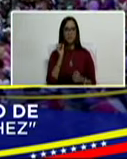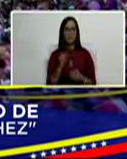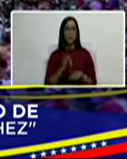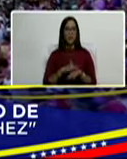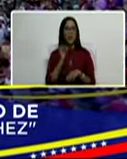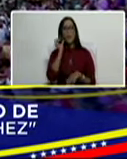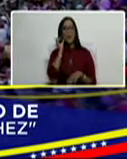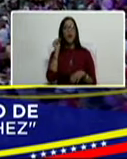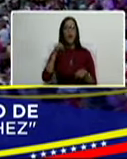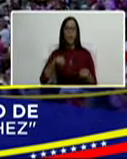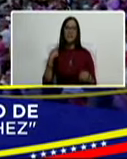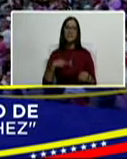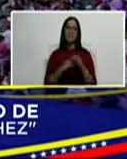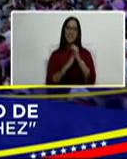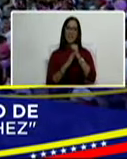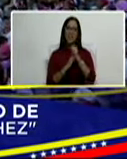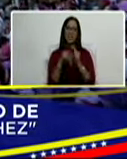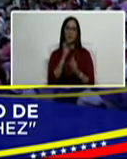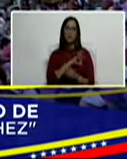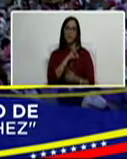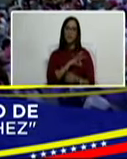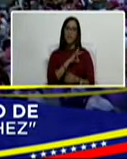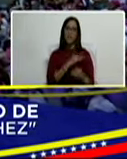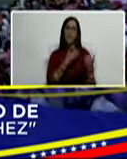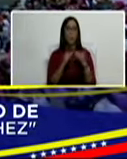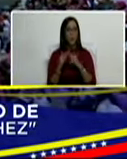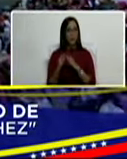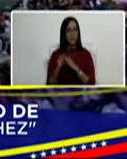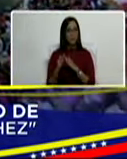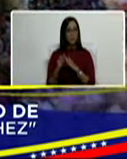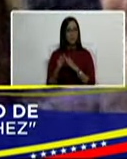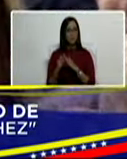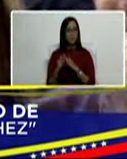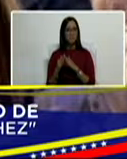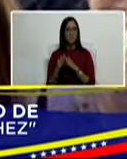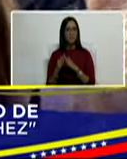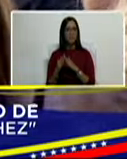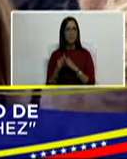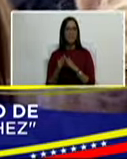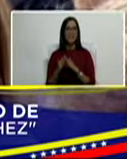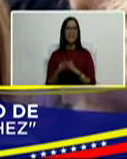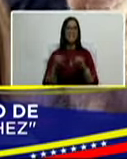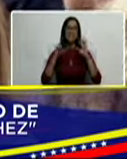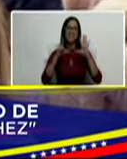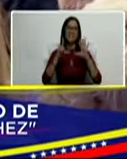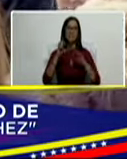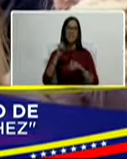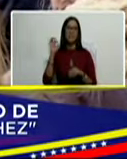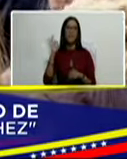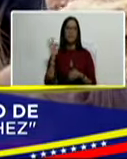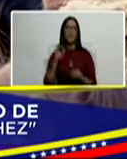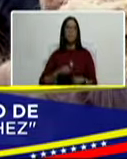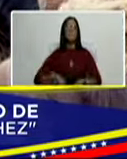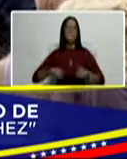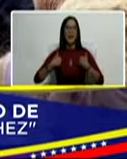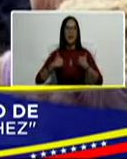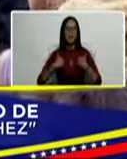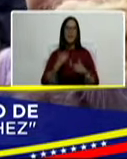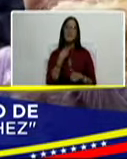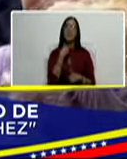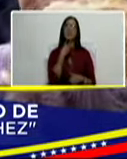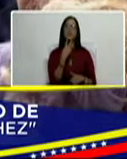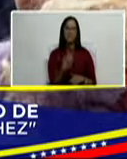Porque la mujer hoy tiene el liderazgo social, comunal. Es 70% más las